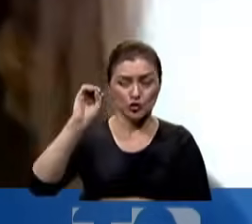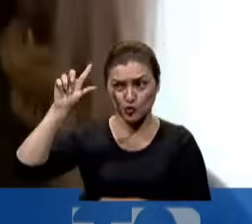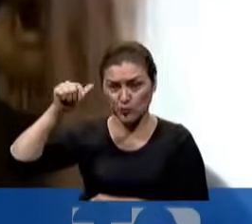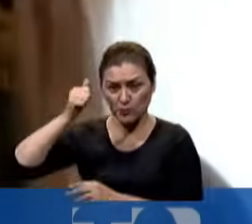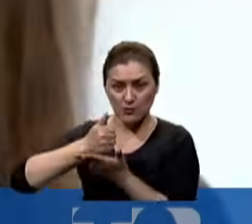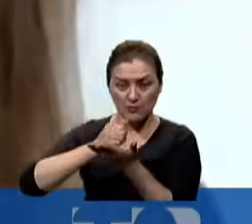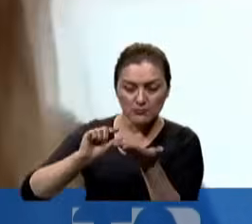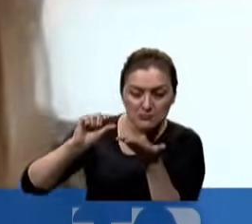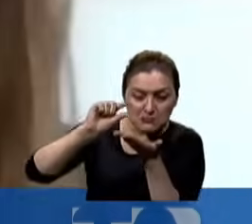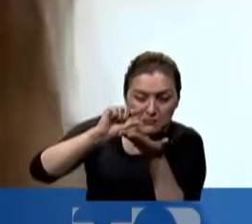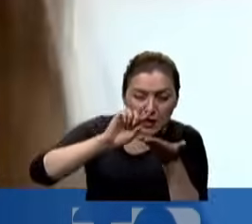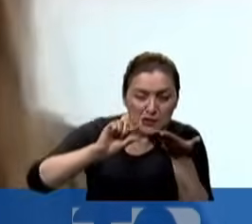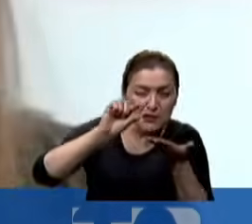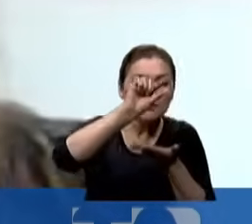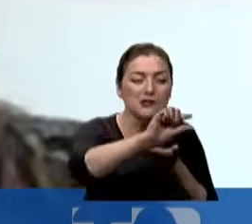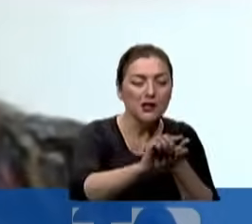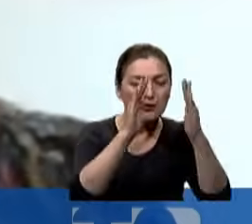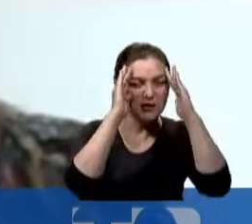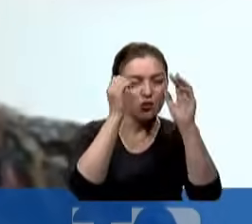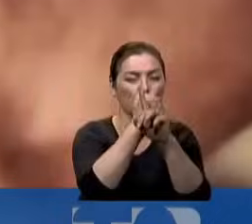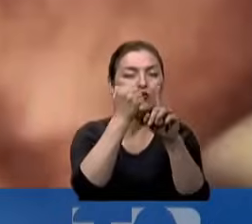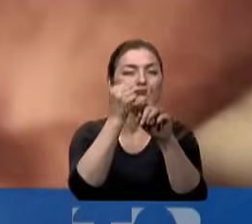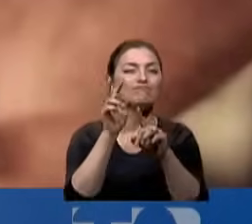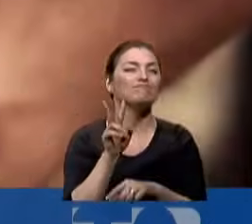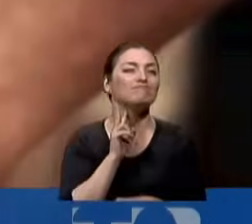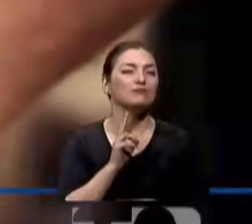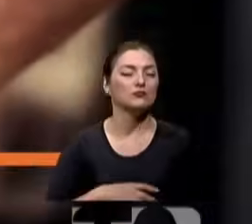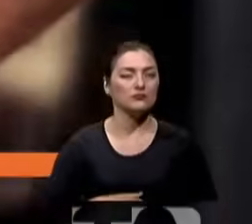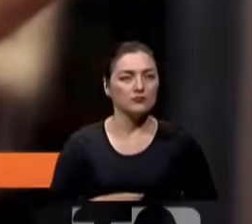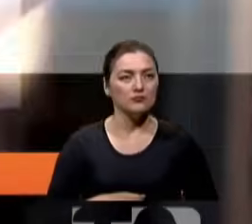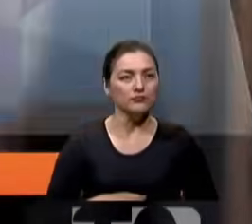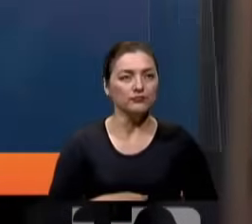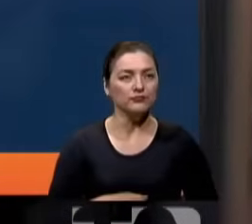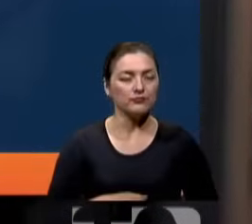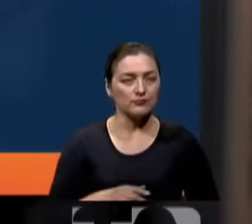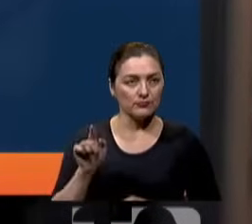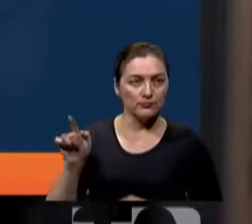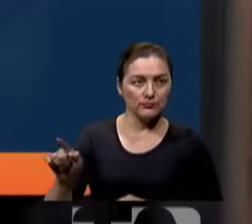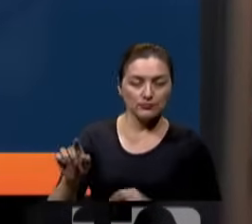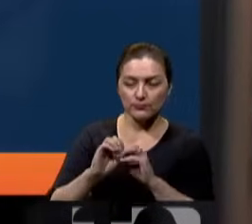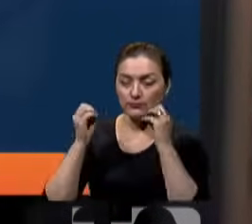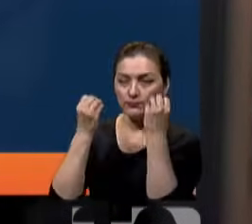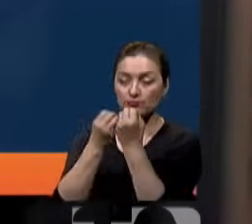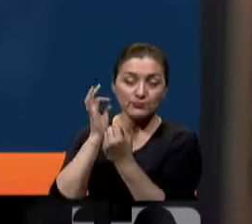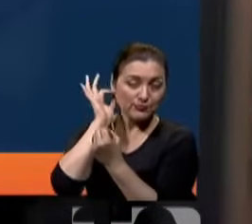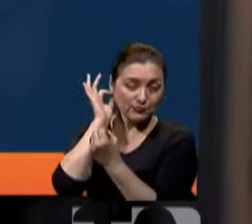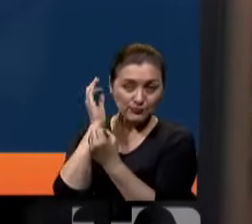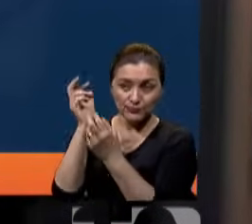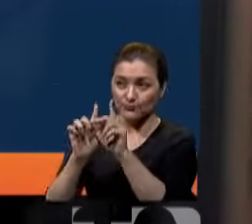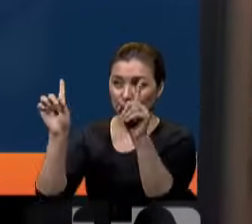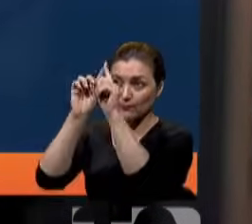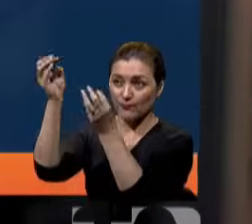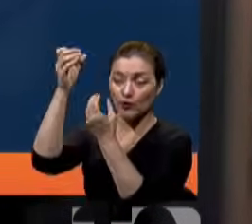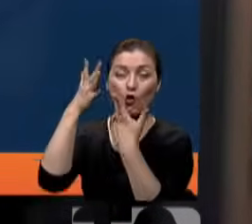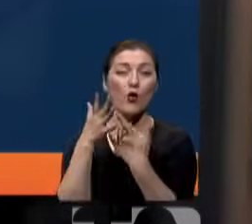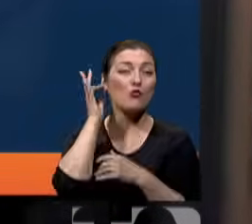está destinada a la atención de casos de violencia de género. Según datos entregados por organizaciones, al menos 74 de las